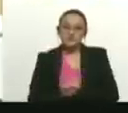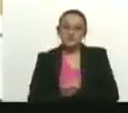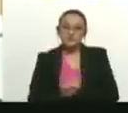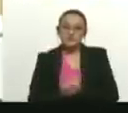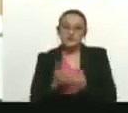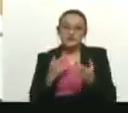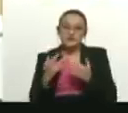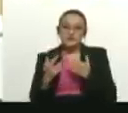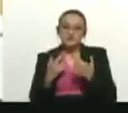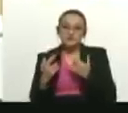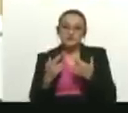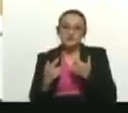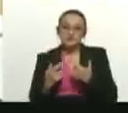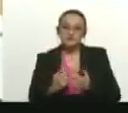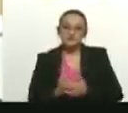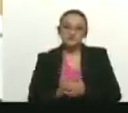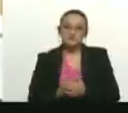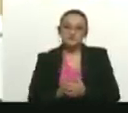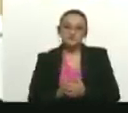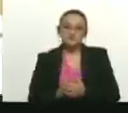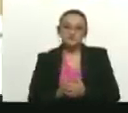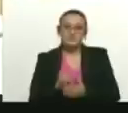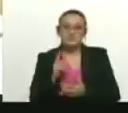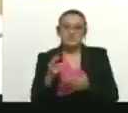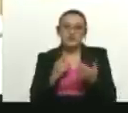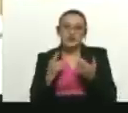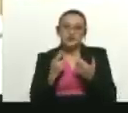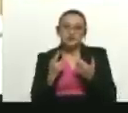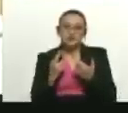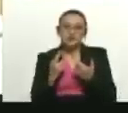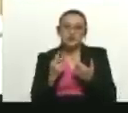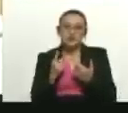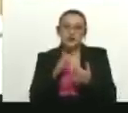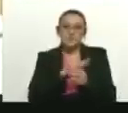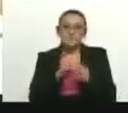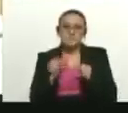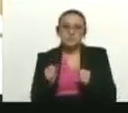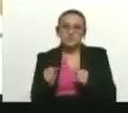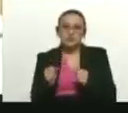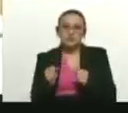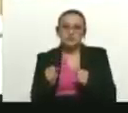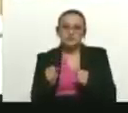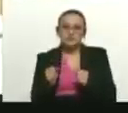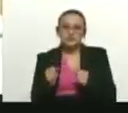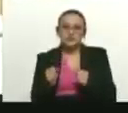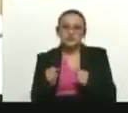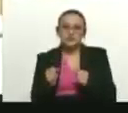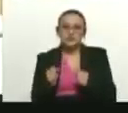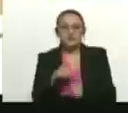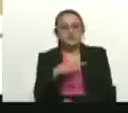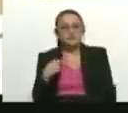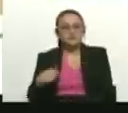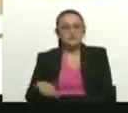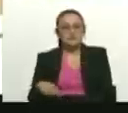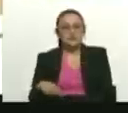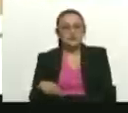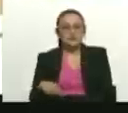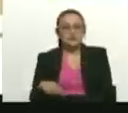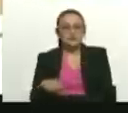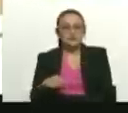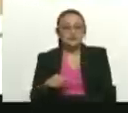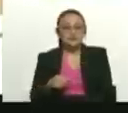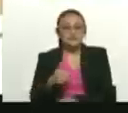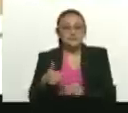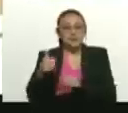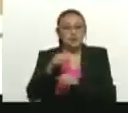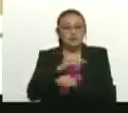de relación de lo que debe ser la relación entre una superpotencia como China, la gran superpotencia